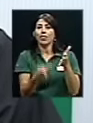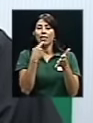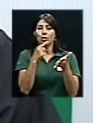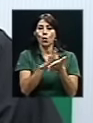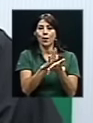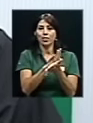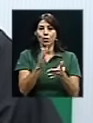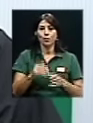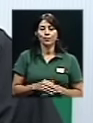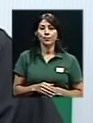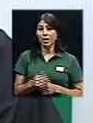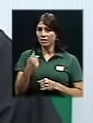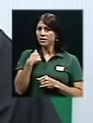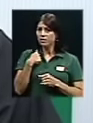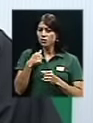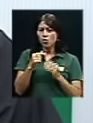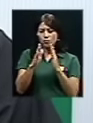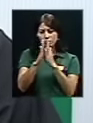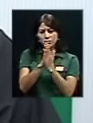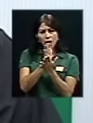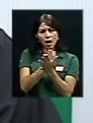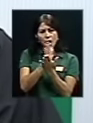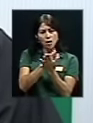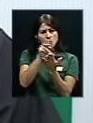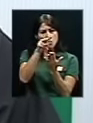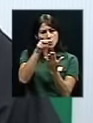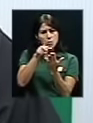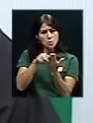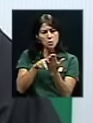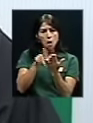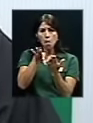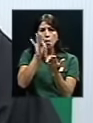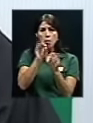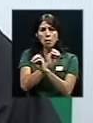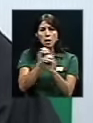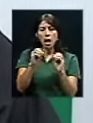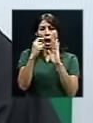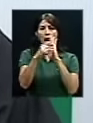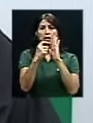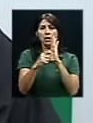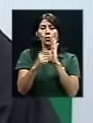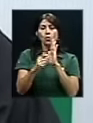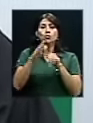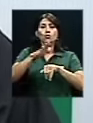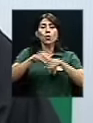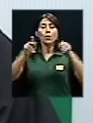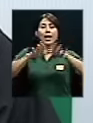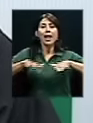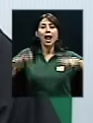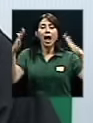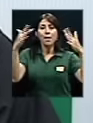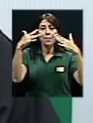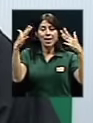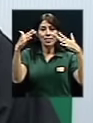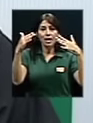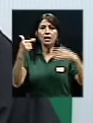encontraba, digamos, los artículos estos de ambiente, y me doy cuenta que eso se metió en el proyecto, ¿verdad? Efectivamente así es.